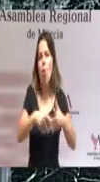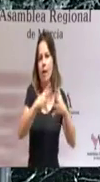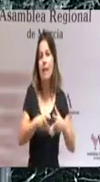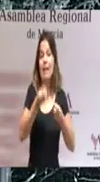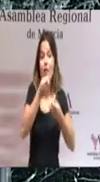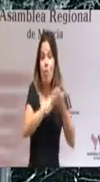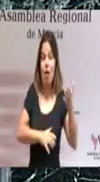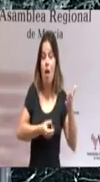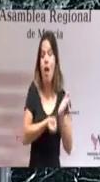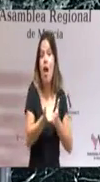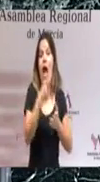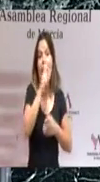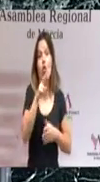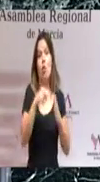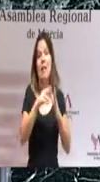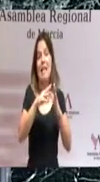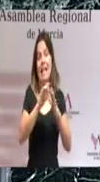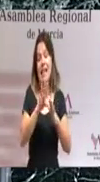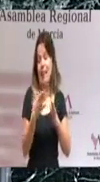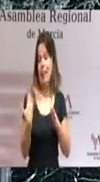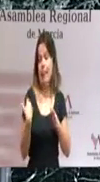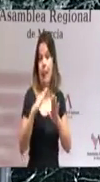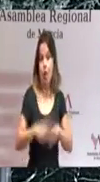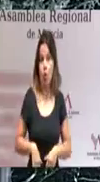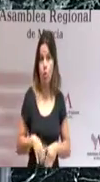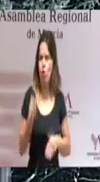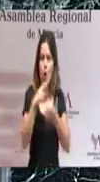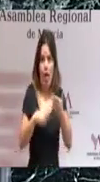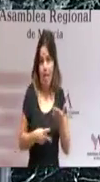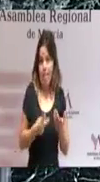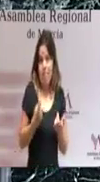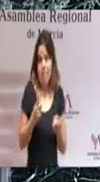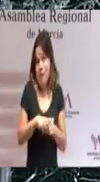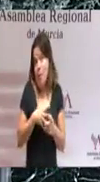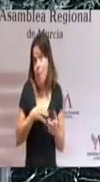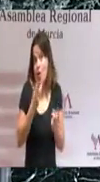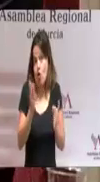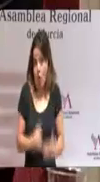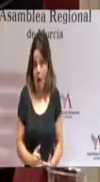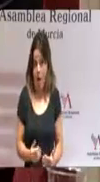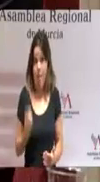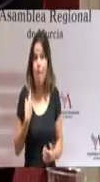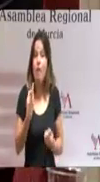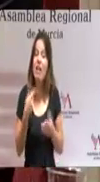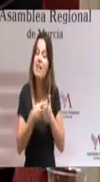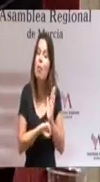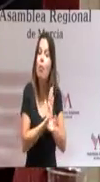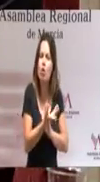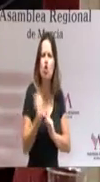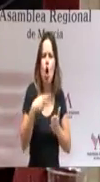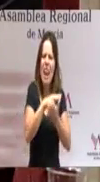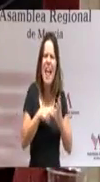Tribunal de Cuentas de finales de 2015, hace muy poco tiempo, pero le ha dado tiempo a leerlo, igual que lee otras cosas. En él se dice expresamente, se lo voy a